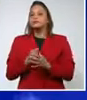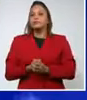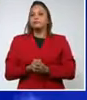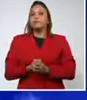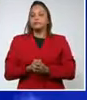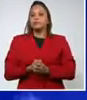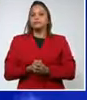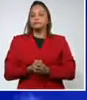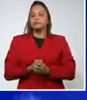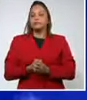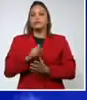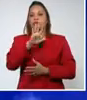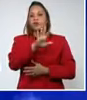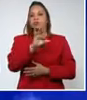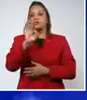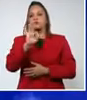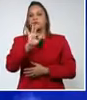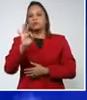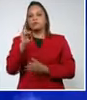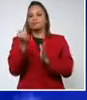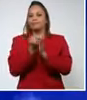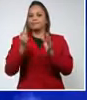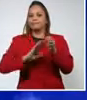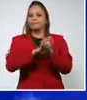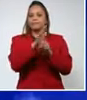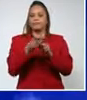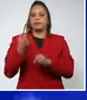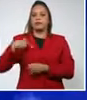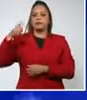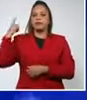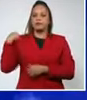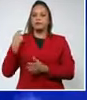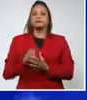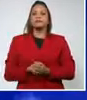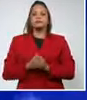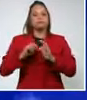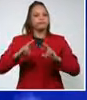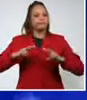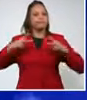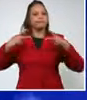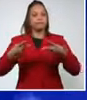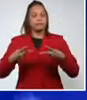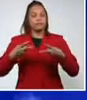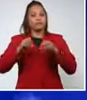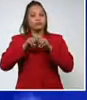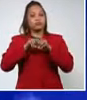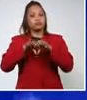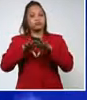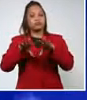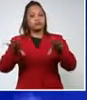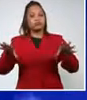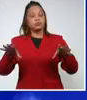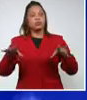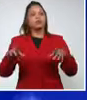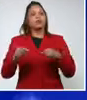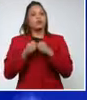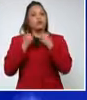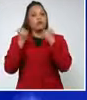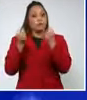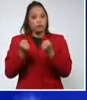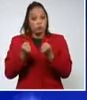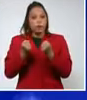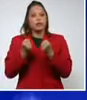588 pacientes que se diagnosticaron ayer, que reitero, una dispersión importante y una